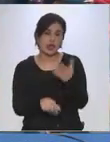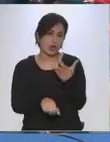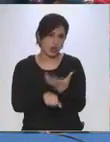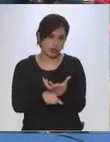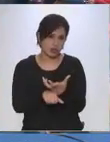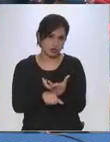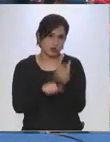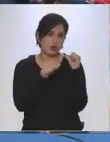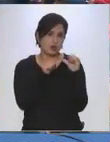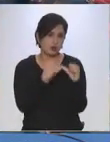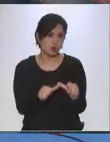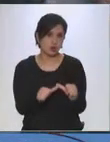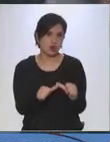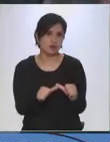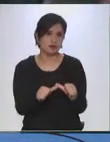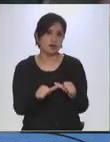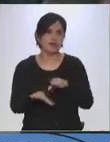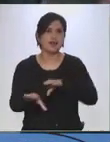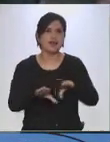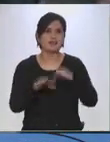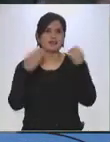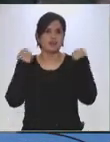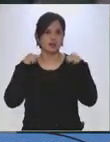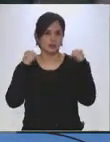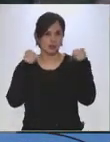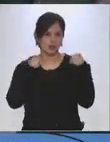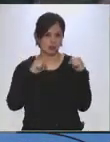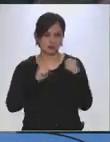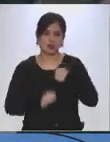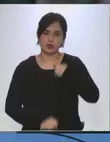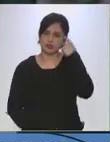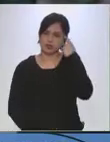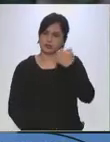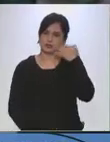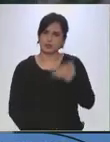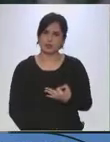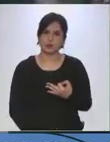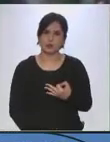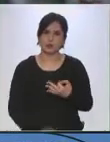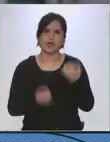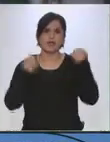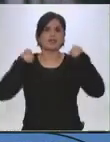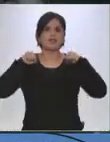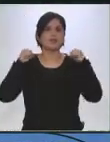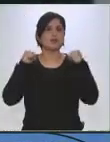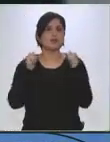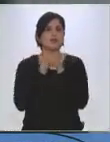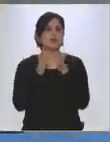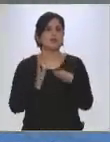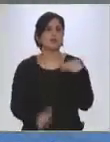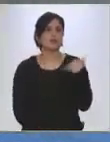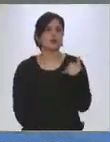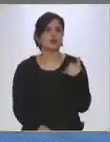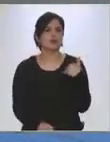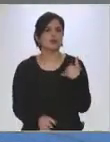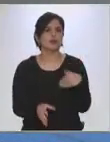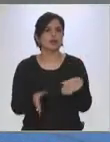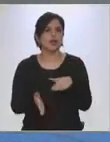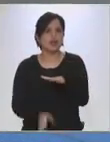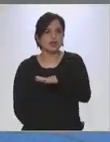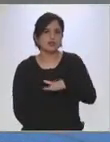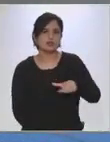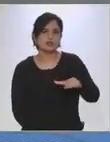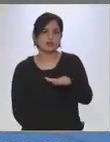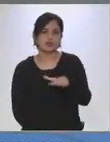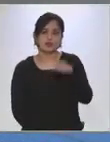existe durante los eventos deportivos estoy convencida de que el deporte es un elemento central de la sociedad pero